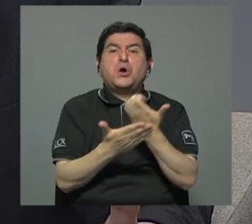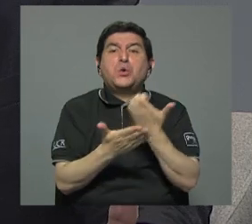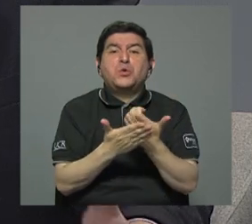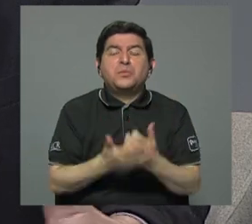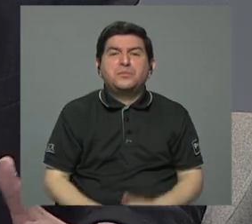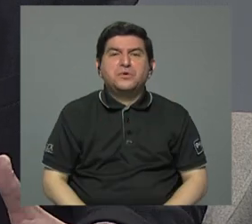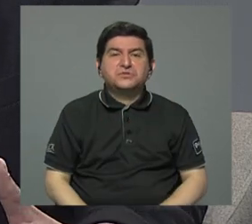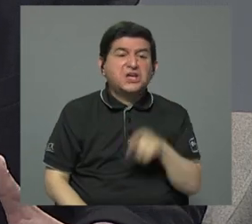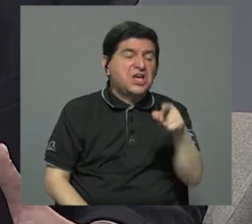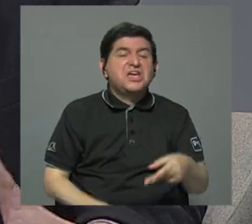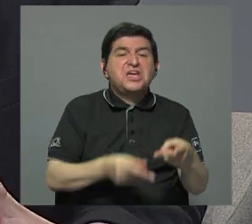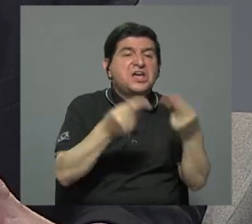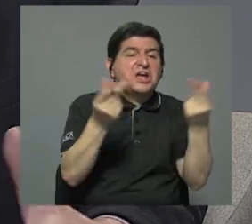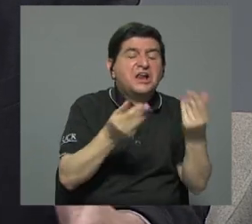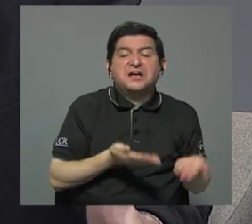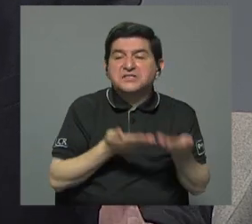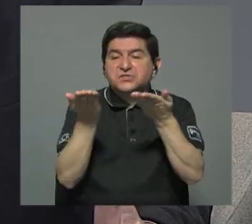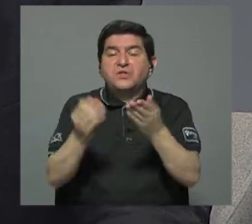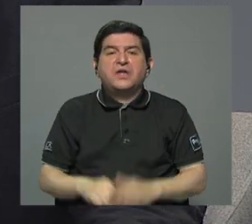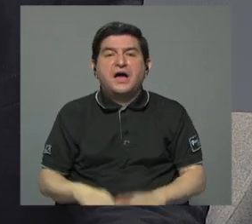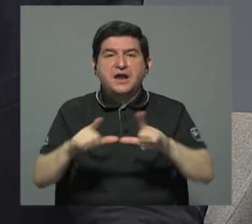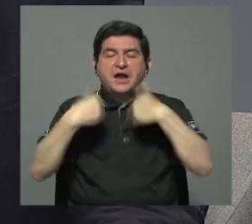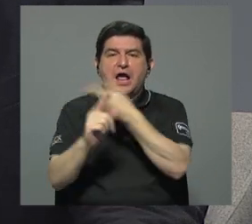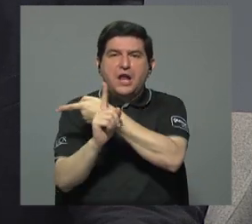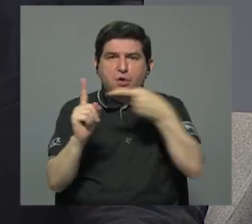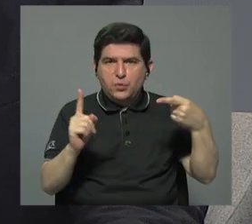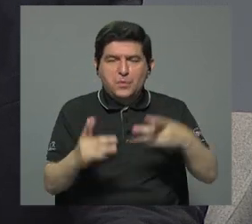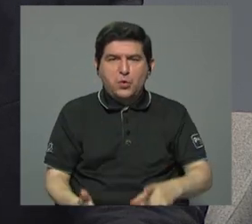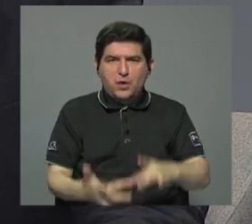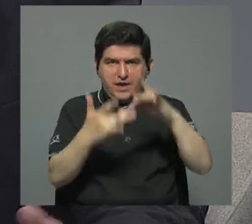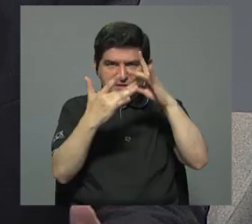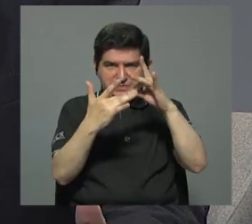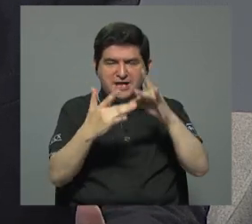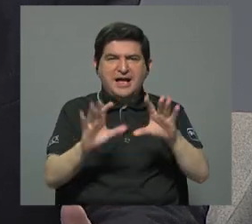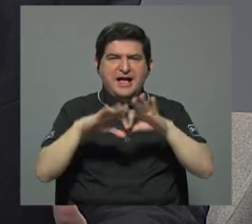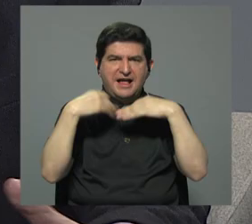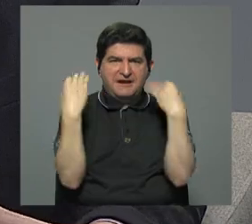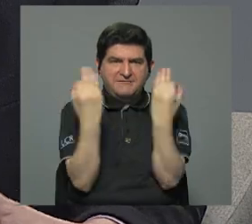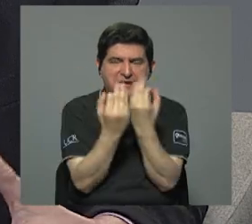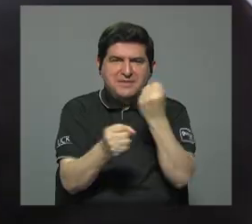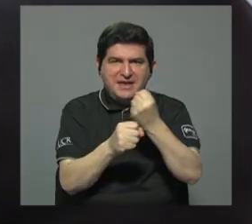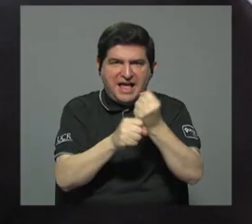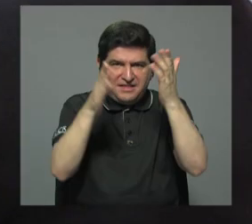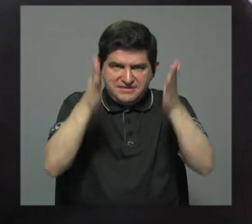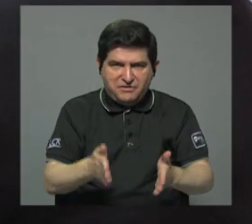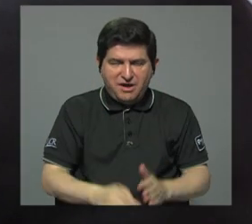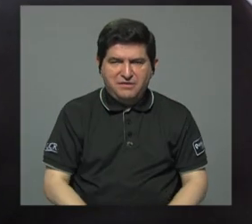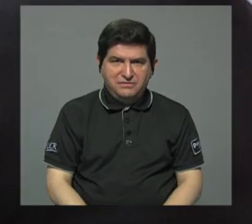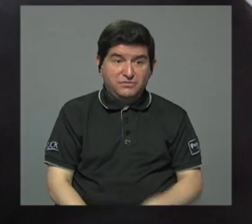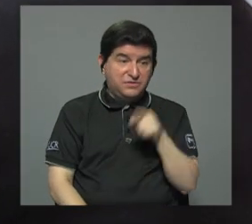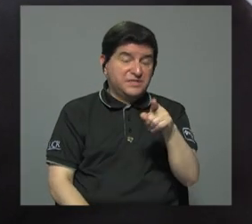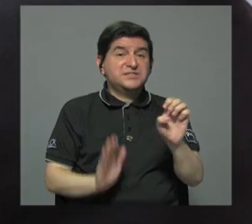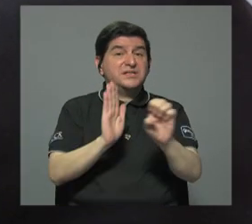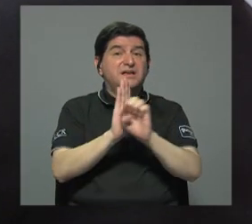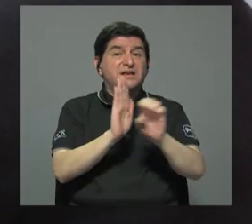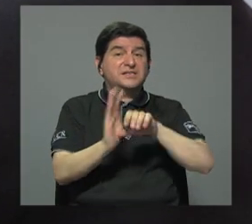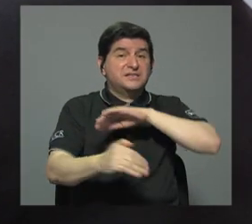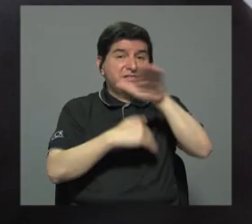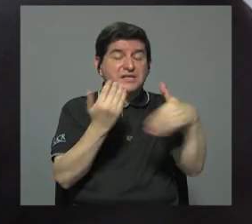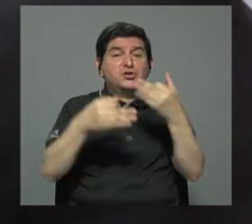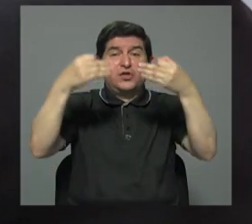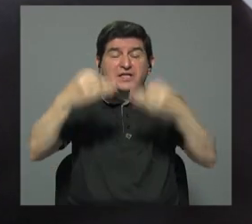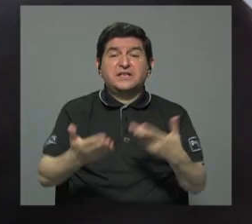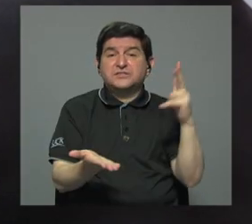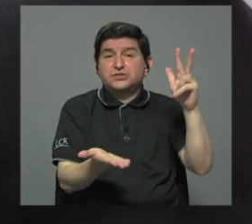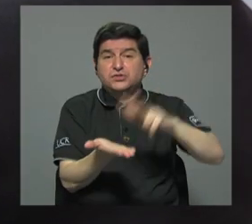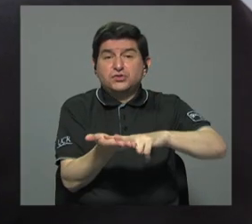a trasladar esos costos sobre los sectores medios, especialmente las familias trabajadoras, y ese ha sido el ejemplo de todas las medidas que se han